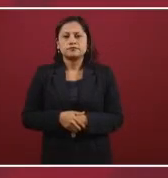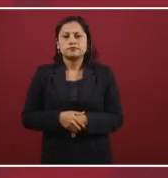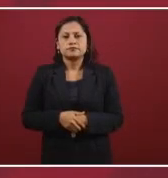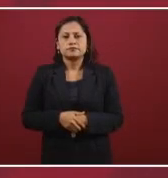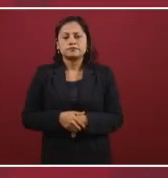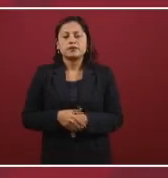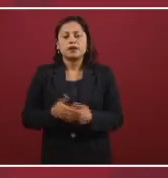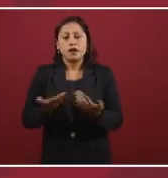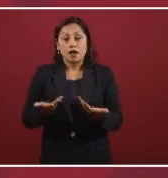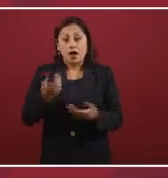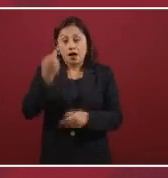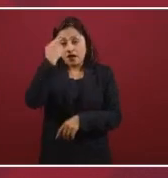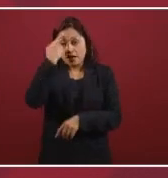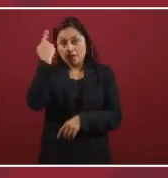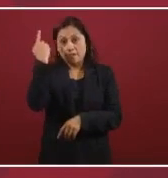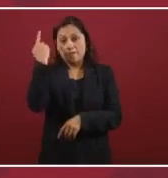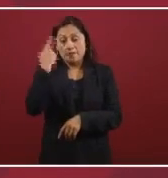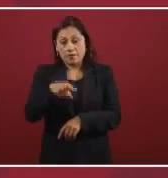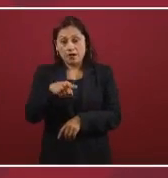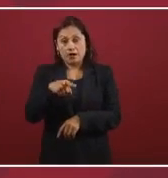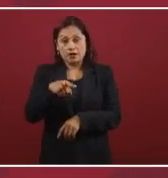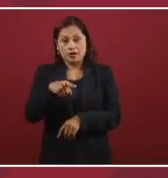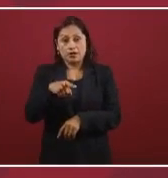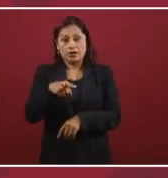no tendríamos que contratar